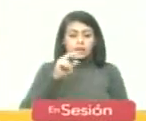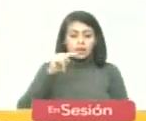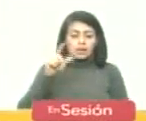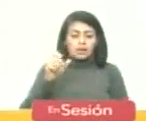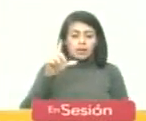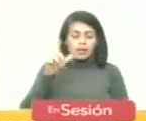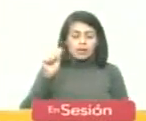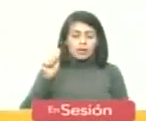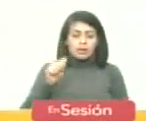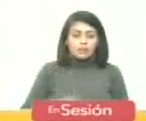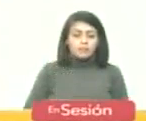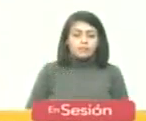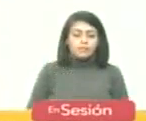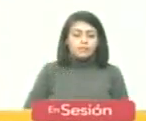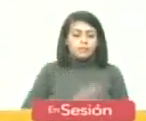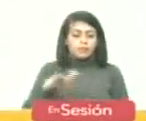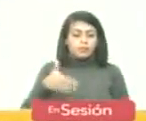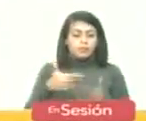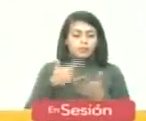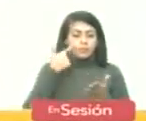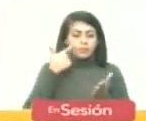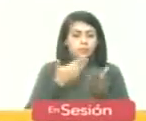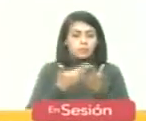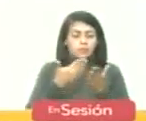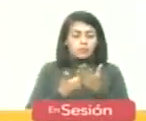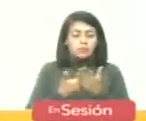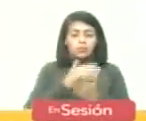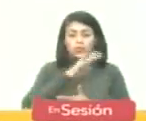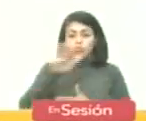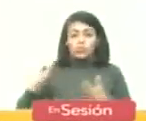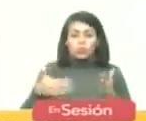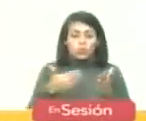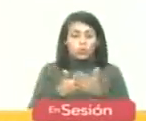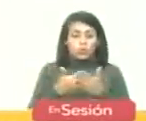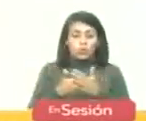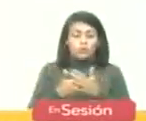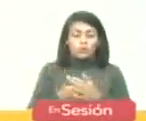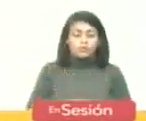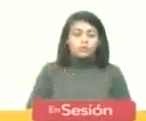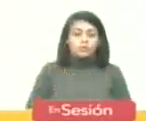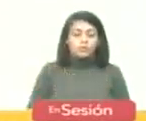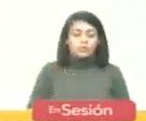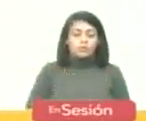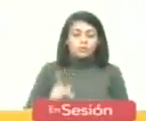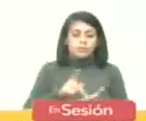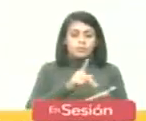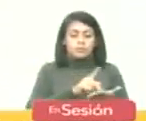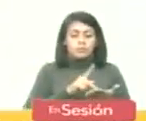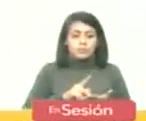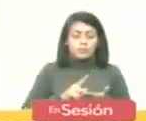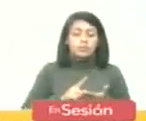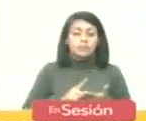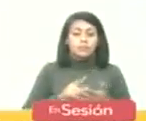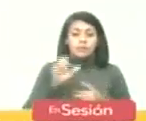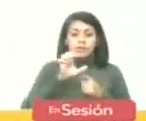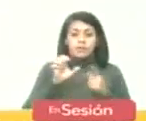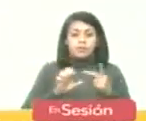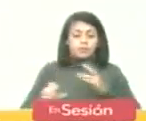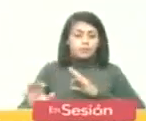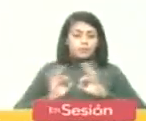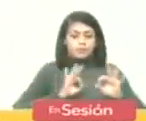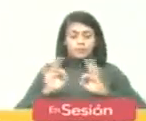Espósito. Están todos los testimonios, todos, de su participación, de los elementos